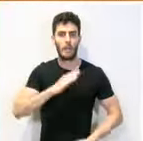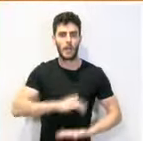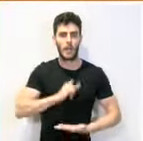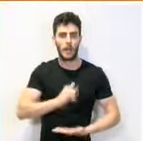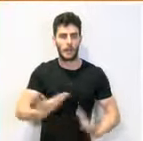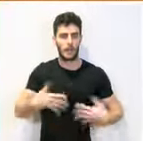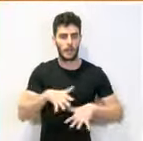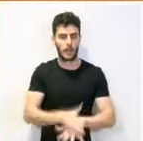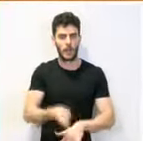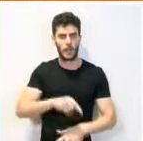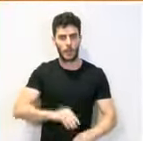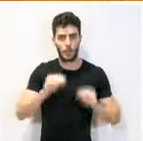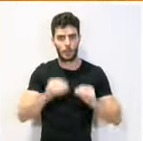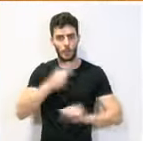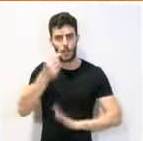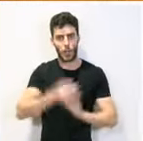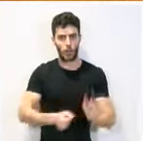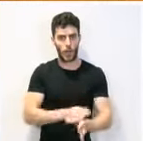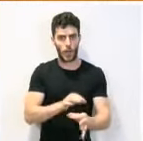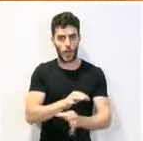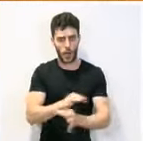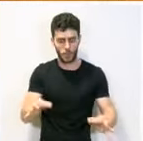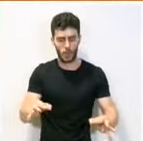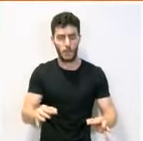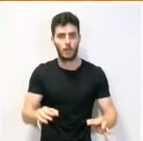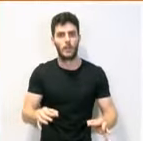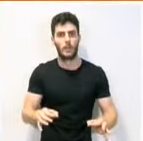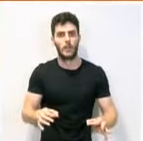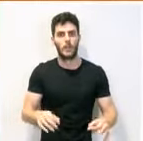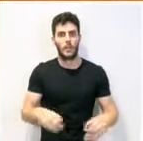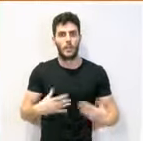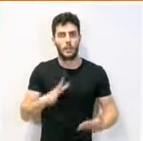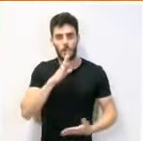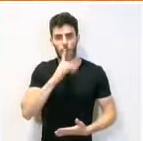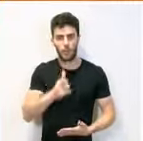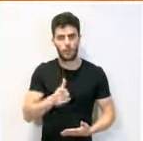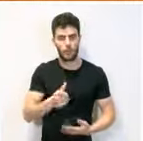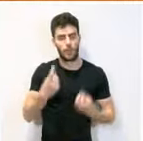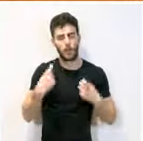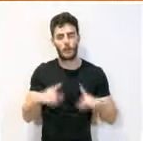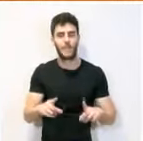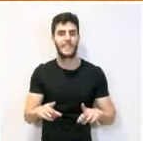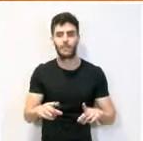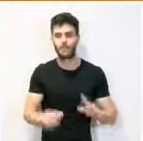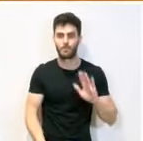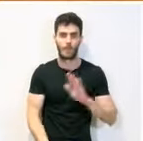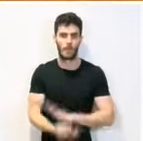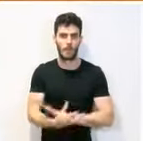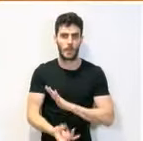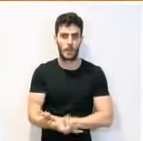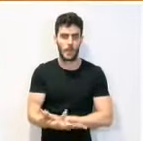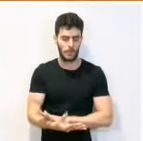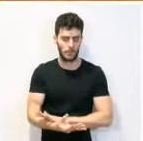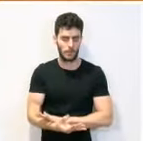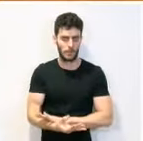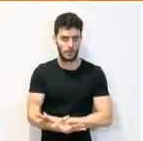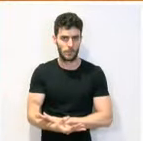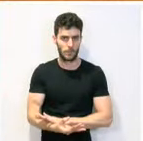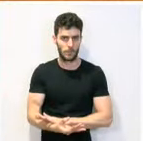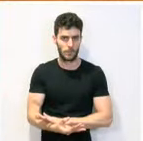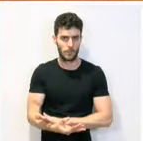formar en condiciones óptimas. Por tanto, no es necesario generar